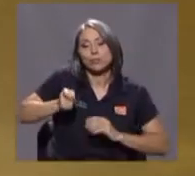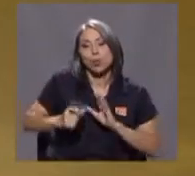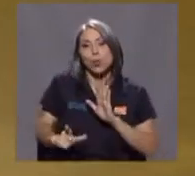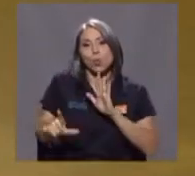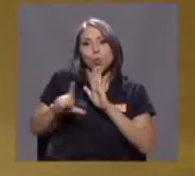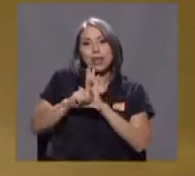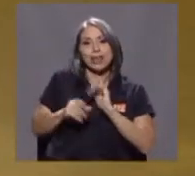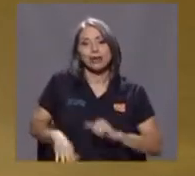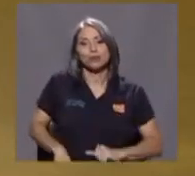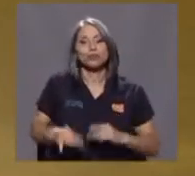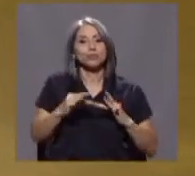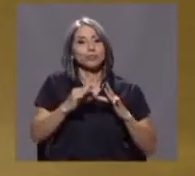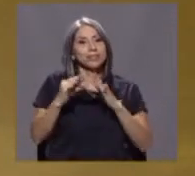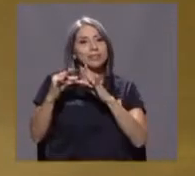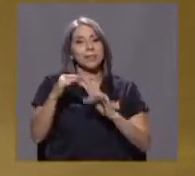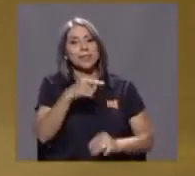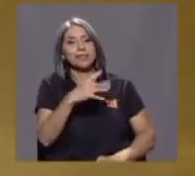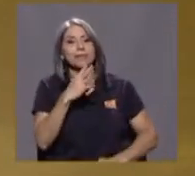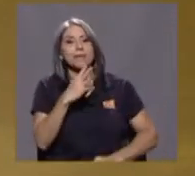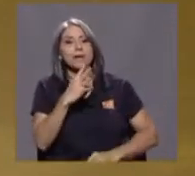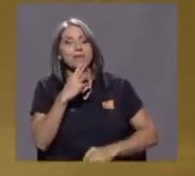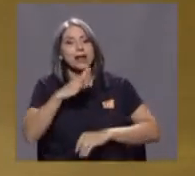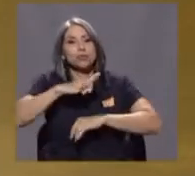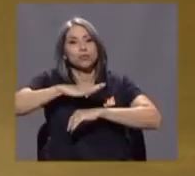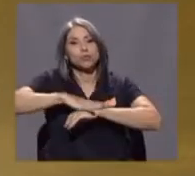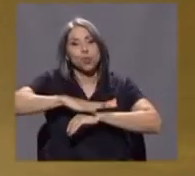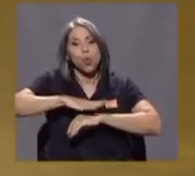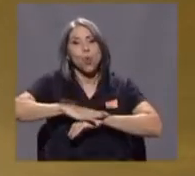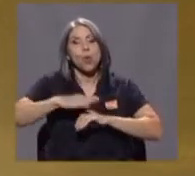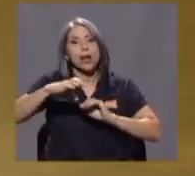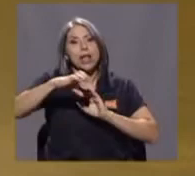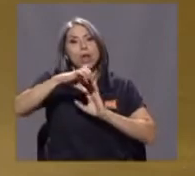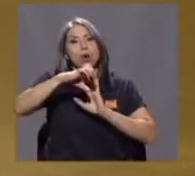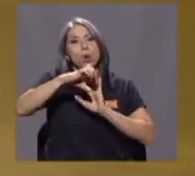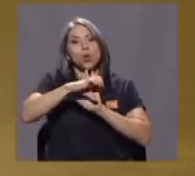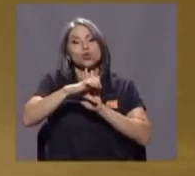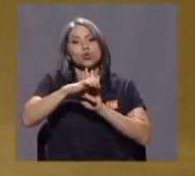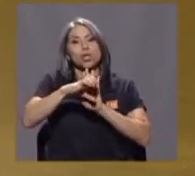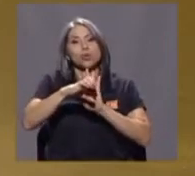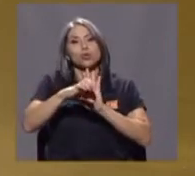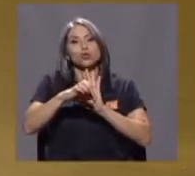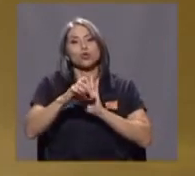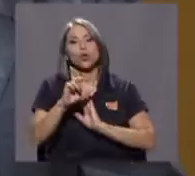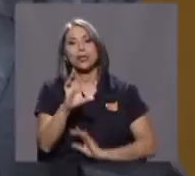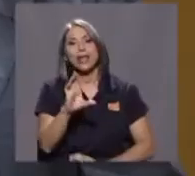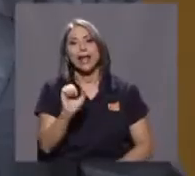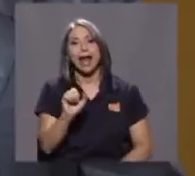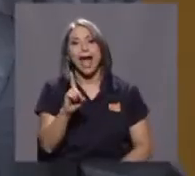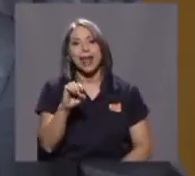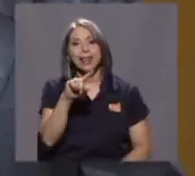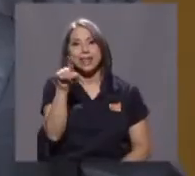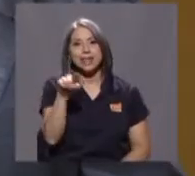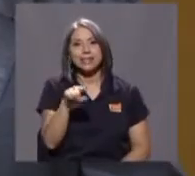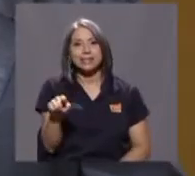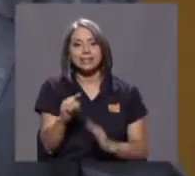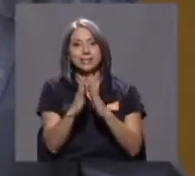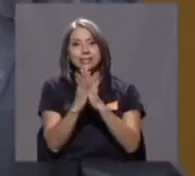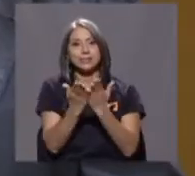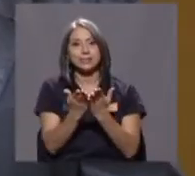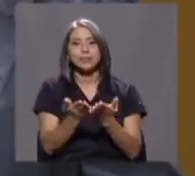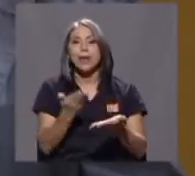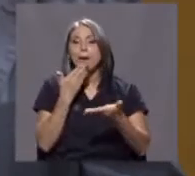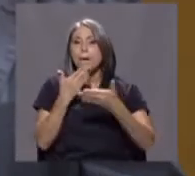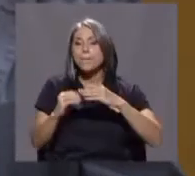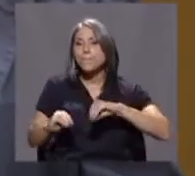particular don Rubén va a hablar de la Constitución de Cádiz. Por favor, don Rubén. Buenos días,